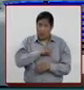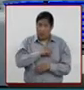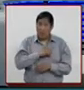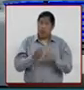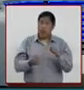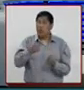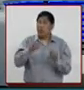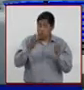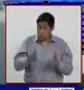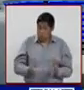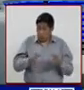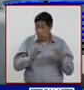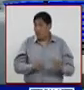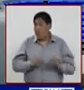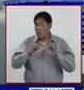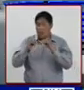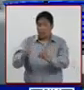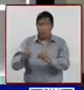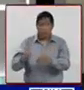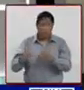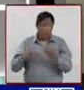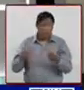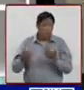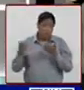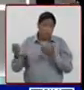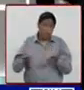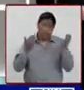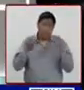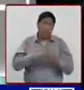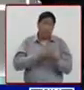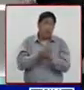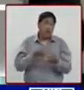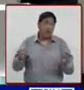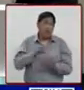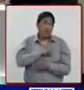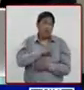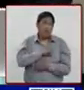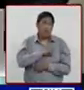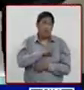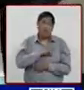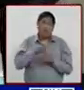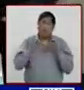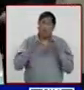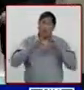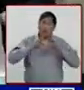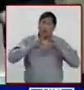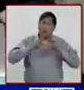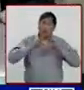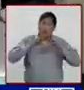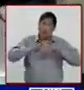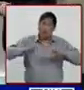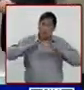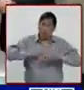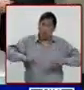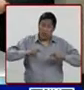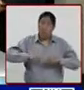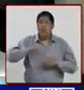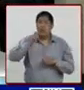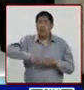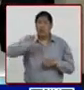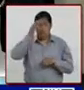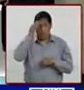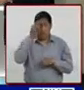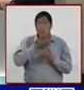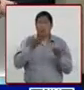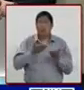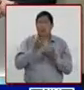El conductor está ya... fue llevado hasta la Fuerza Especial de Lucha contra el Crimen. Va a haber una investigación. Se tiene que saber